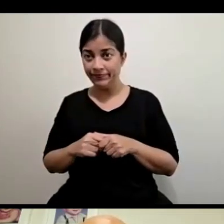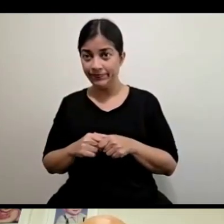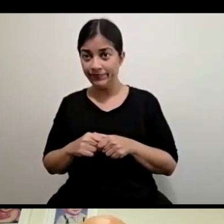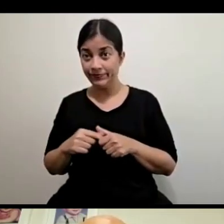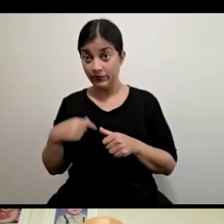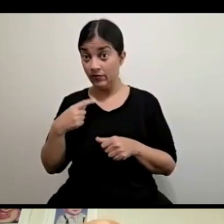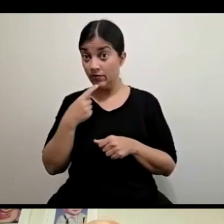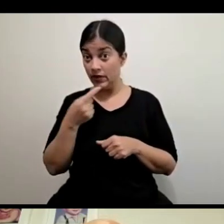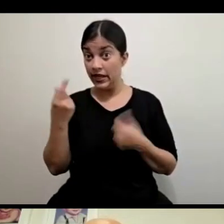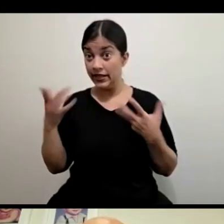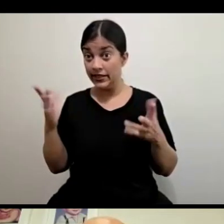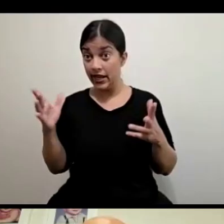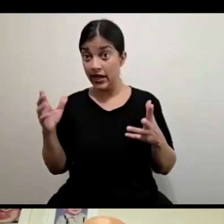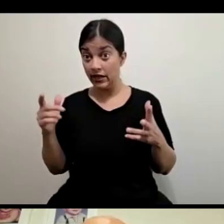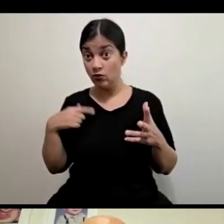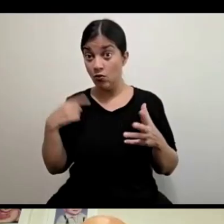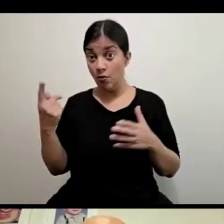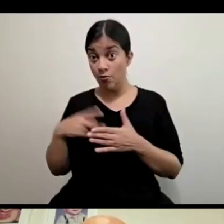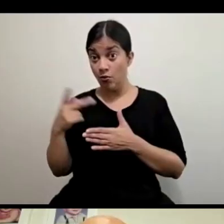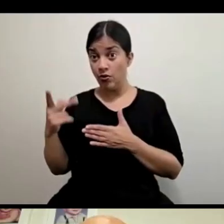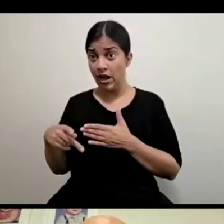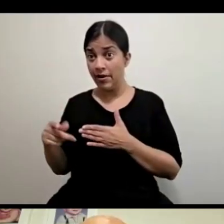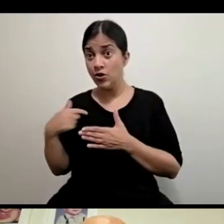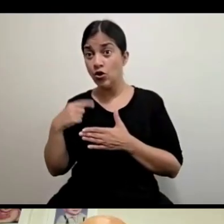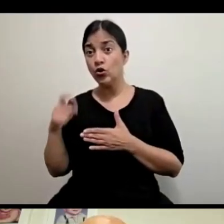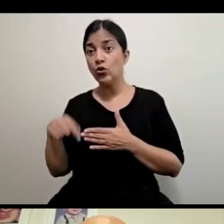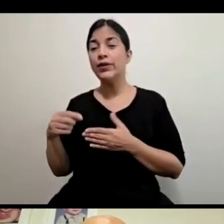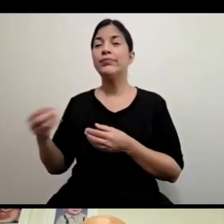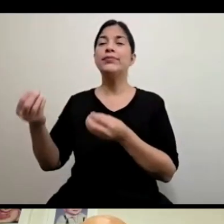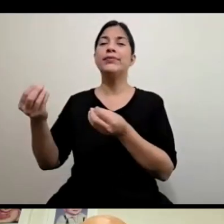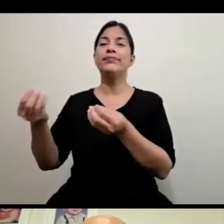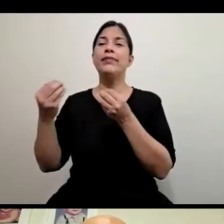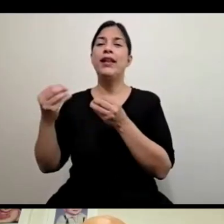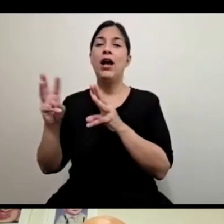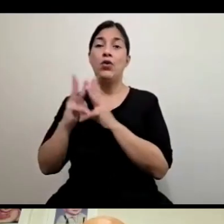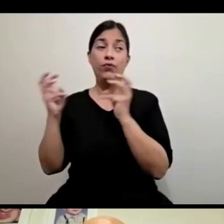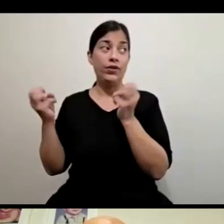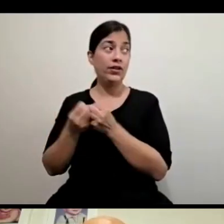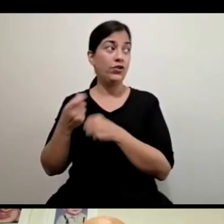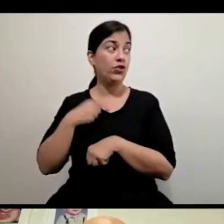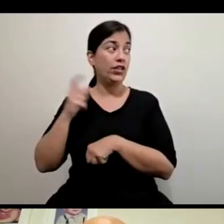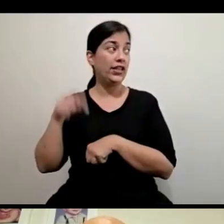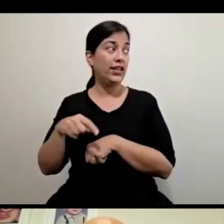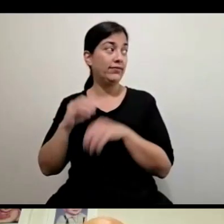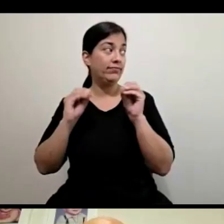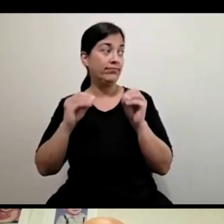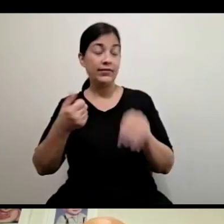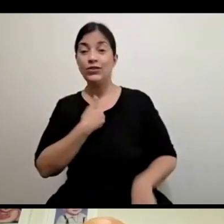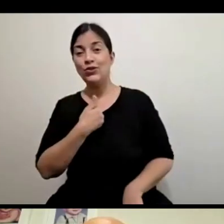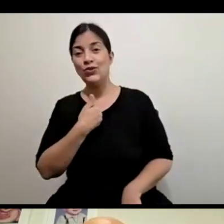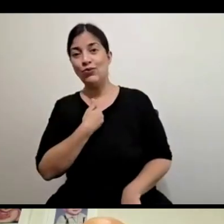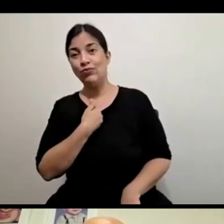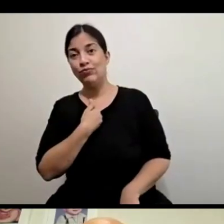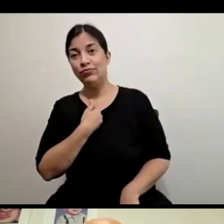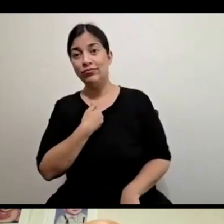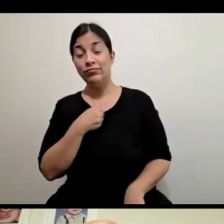¿verdad? Que llegó a tener problemas y tuve que, entonces empezó a pasarme las conferencias. Yo tenía que entonces pasar las conferencias también sin